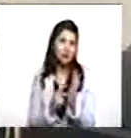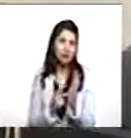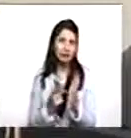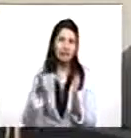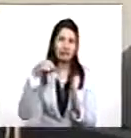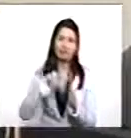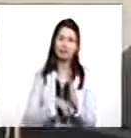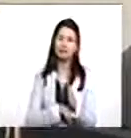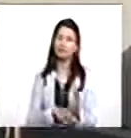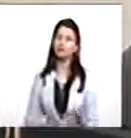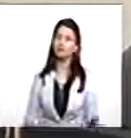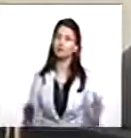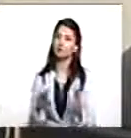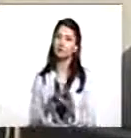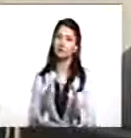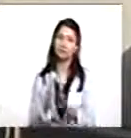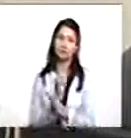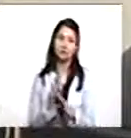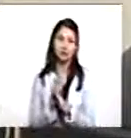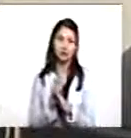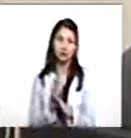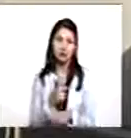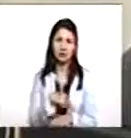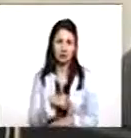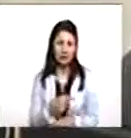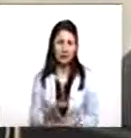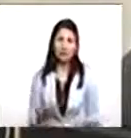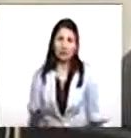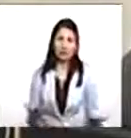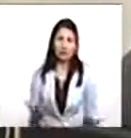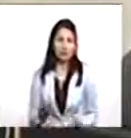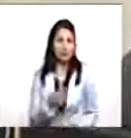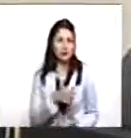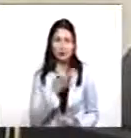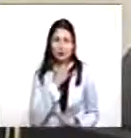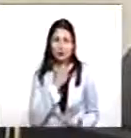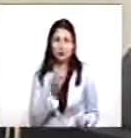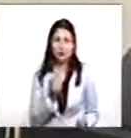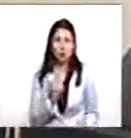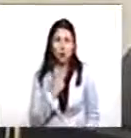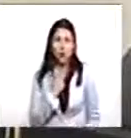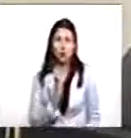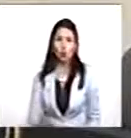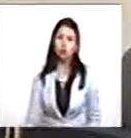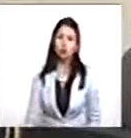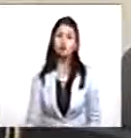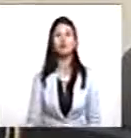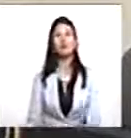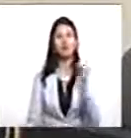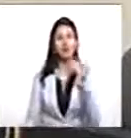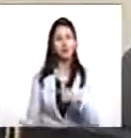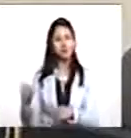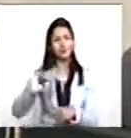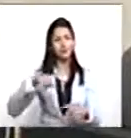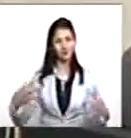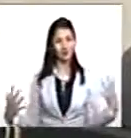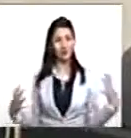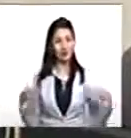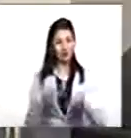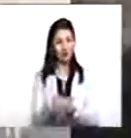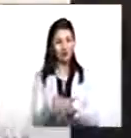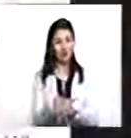estructural porque no aguantan esas tarifas. Tenemos unas propuestas también del estado de las redes,